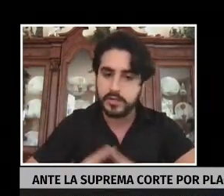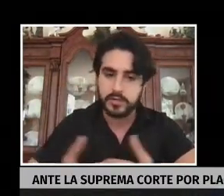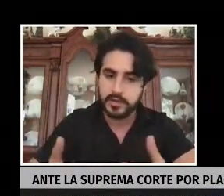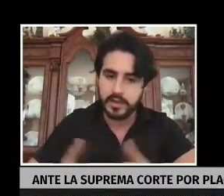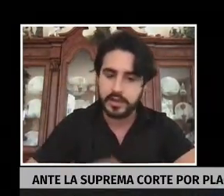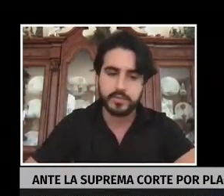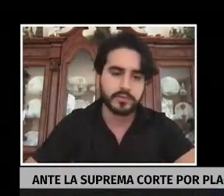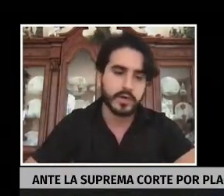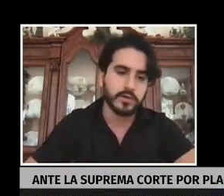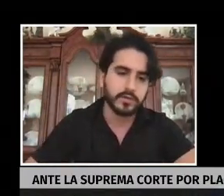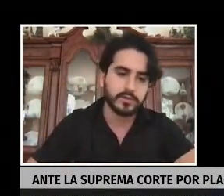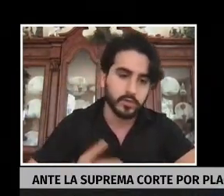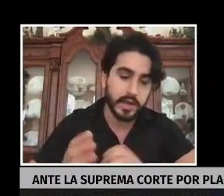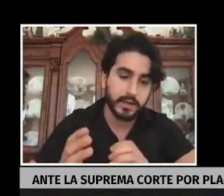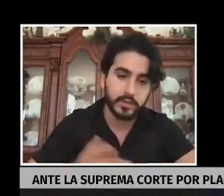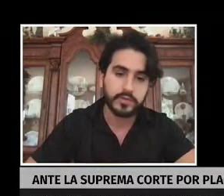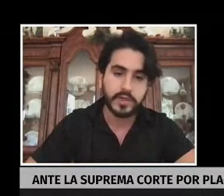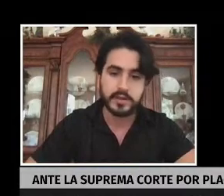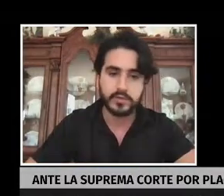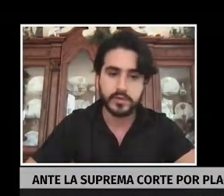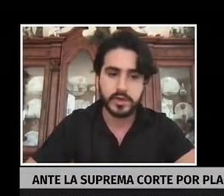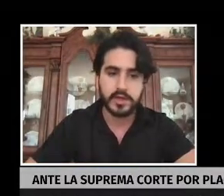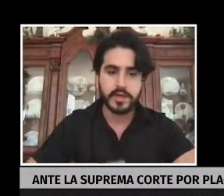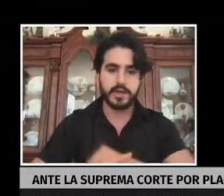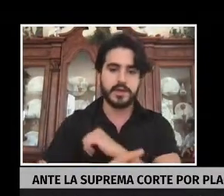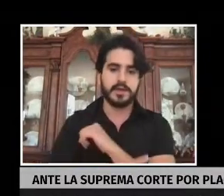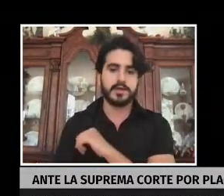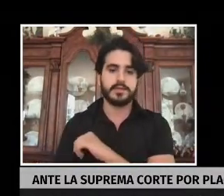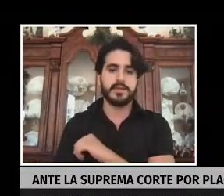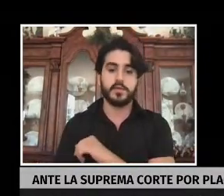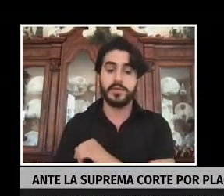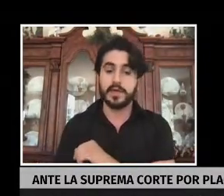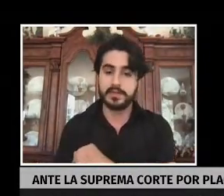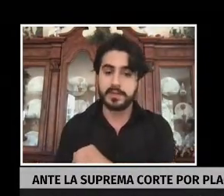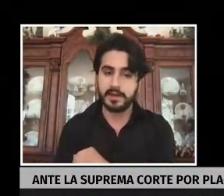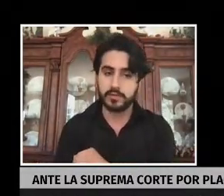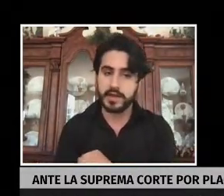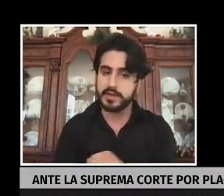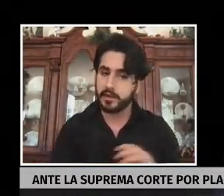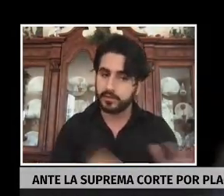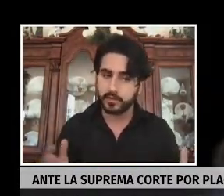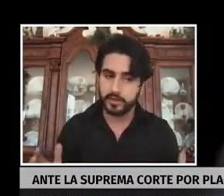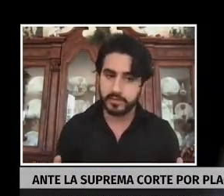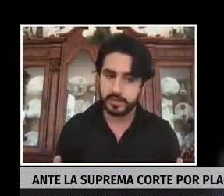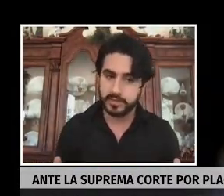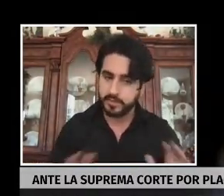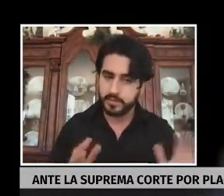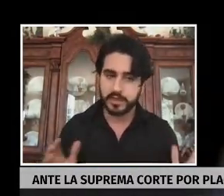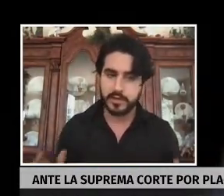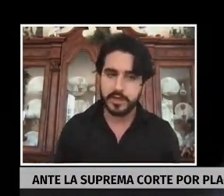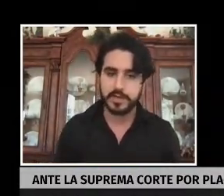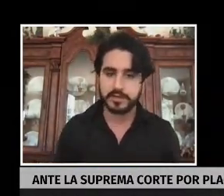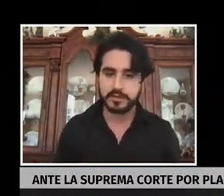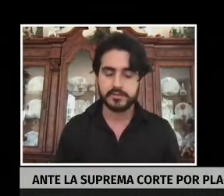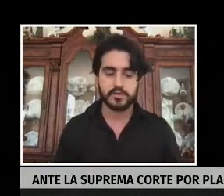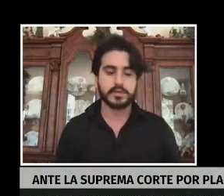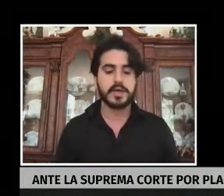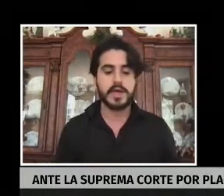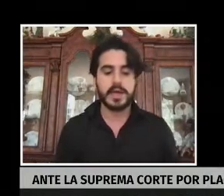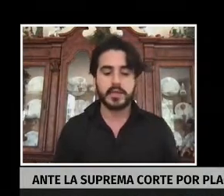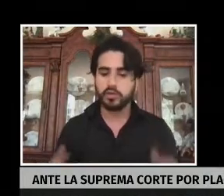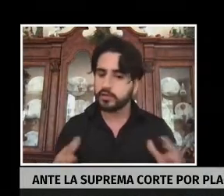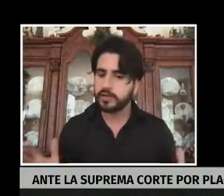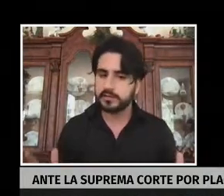tantos años que, pues bueno, si hubiera habido un delito de propiedad intelectual ya no se puede perseguir porque ya habría